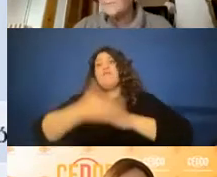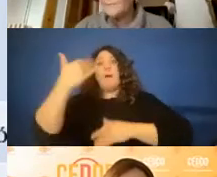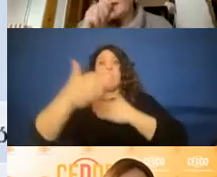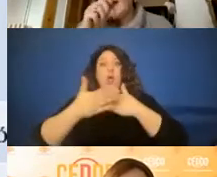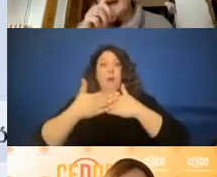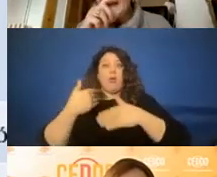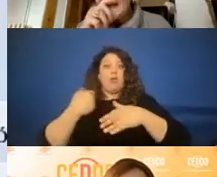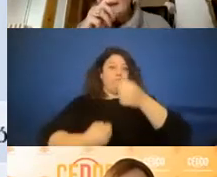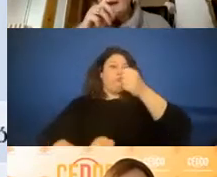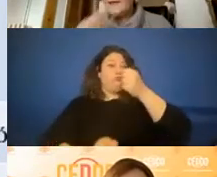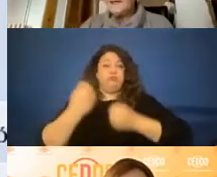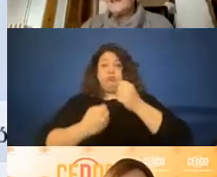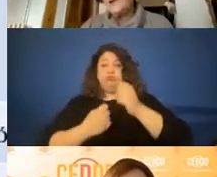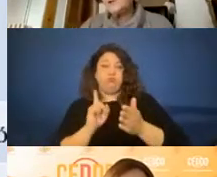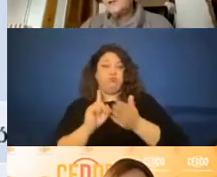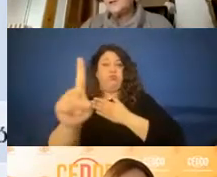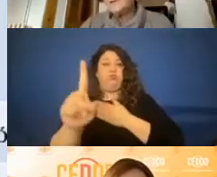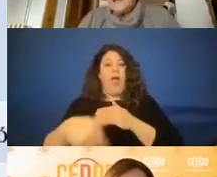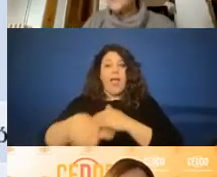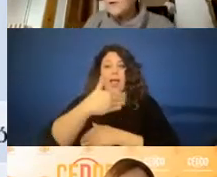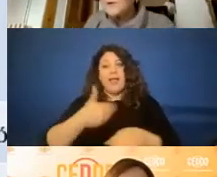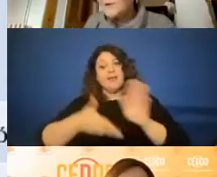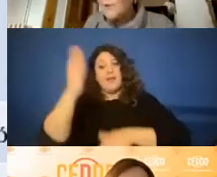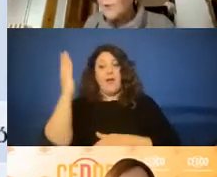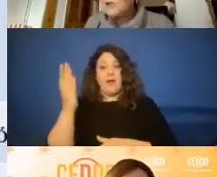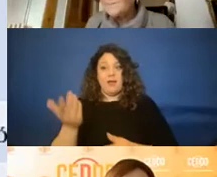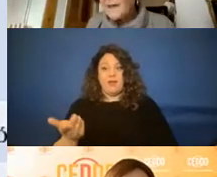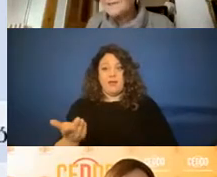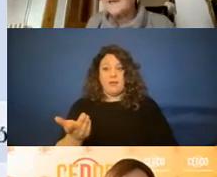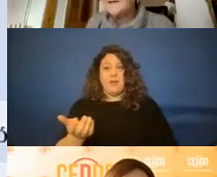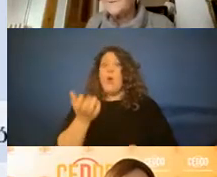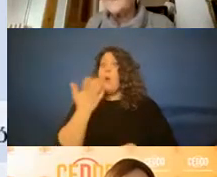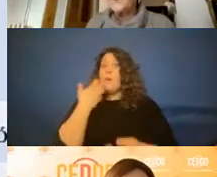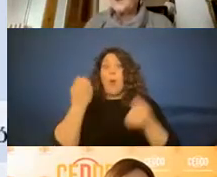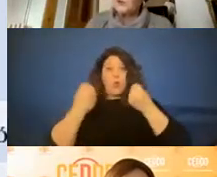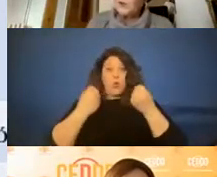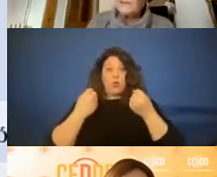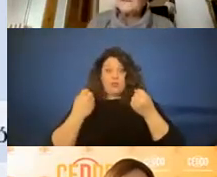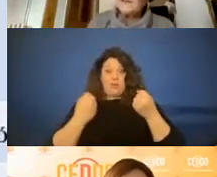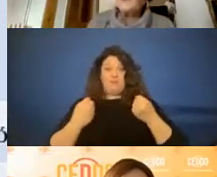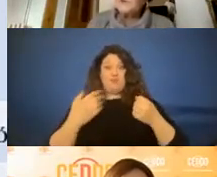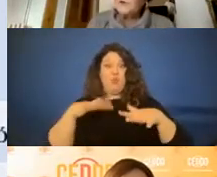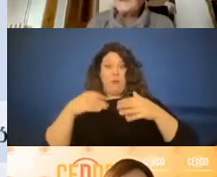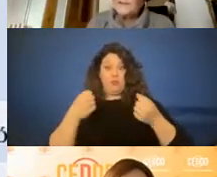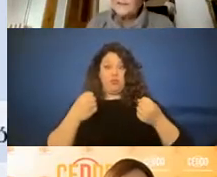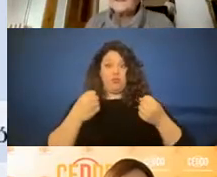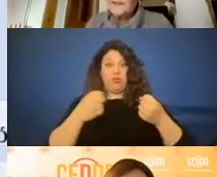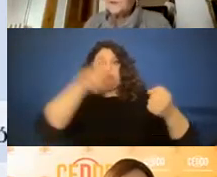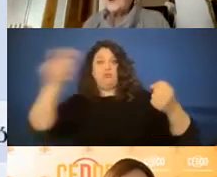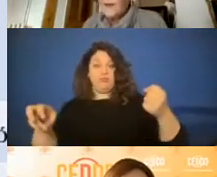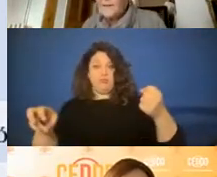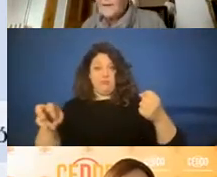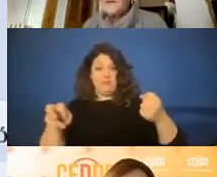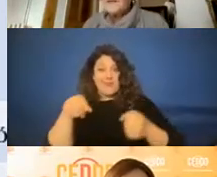corriendo a la calle. Entonces, de salir de un coche en marcha. Todas estas pulsiones tienen que